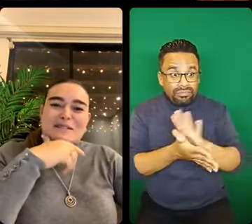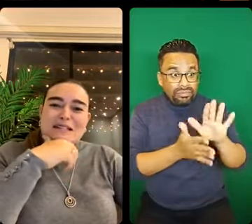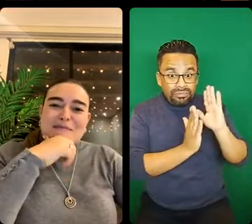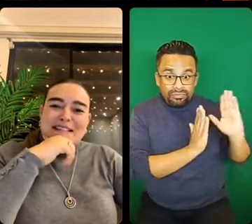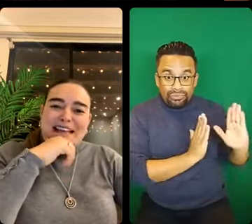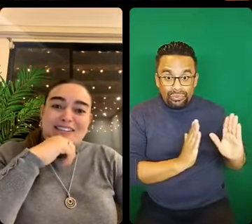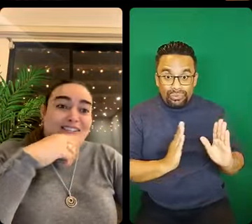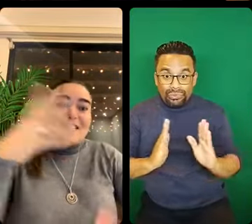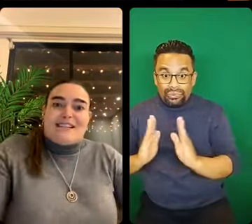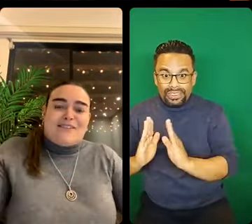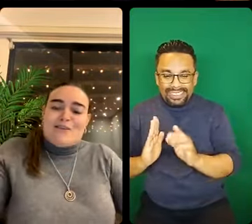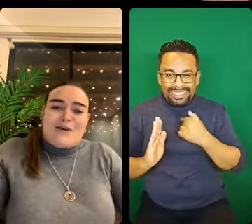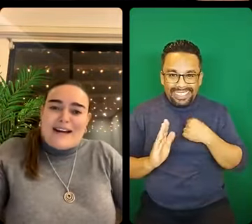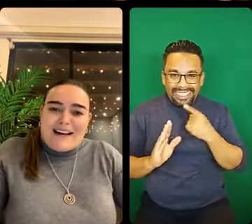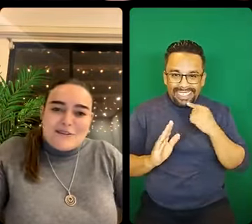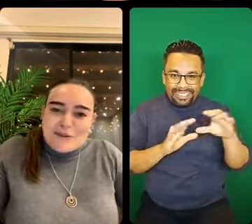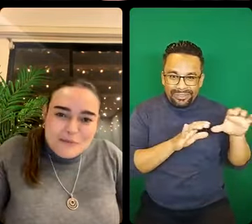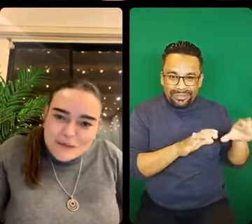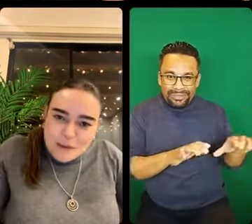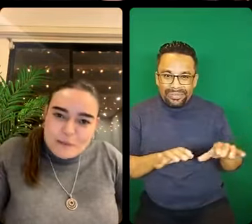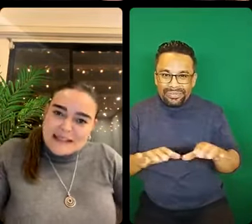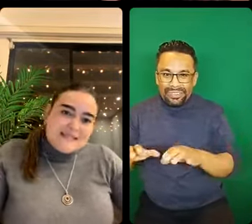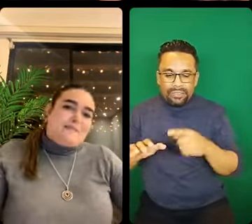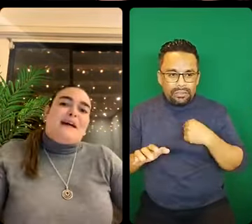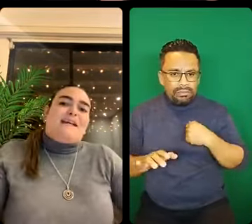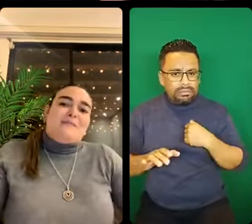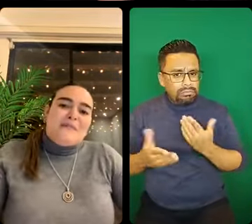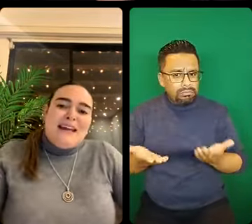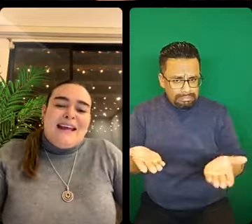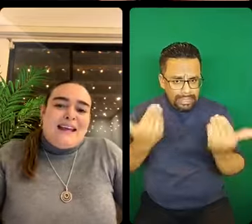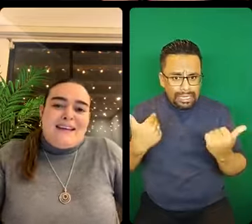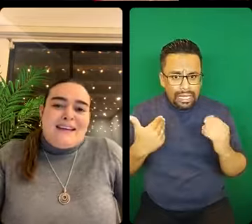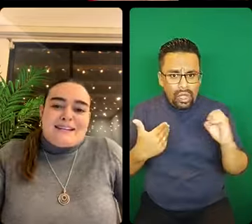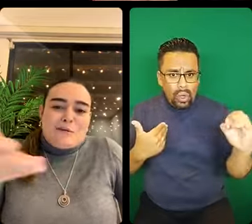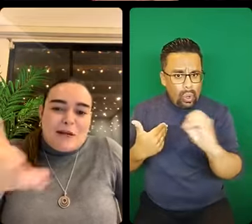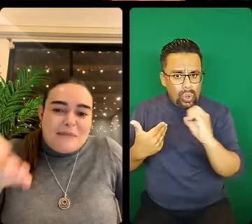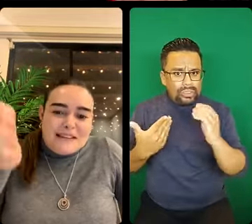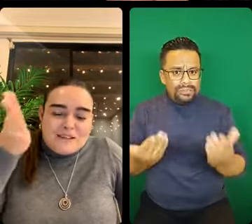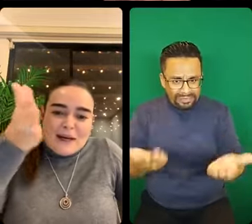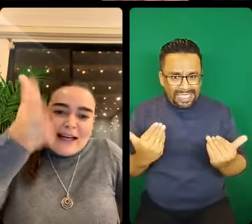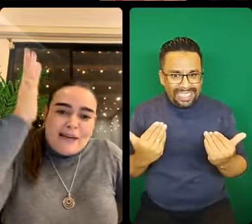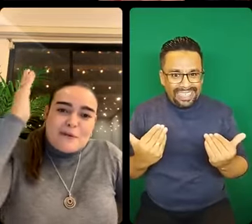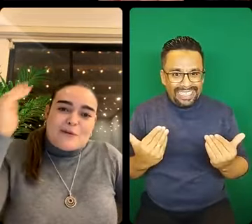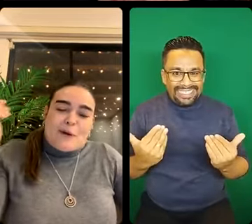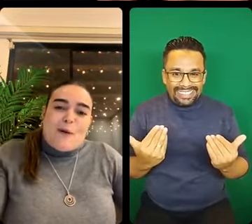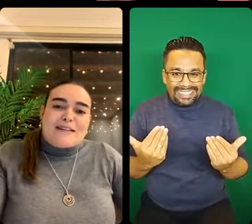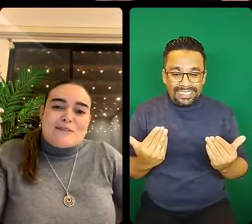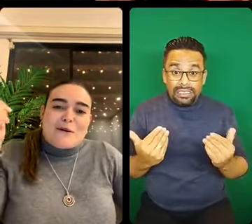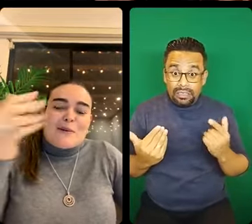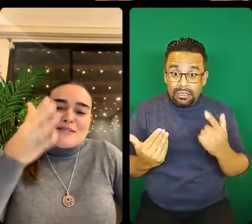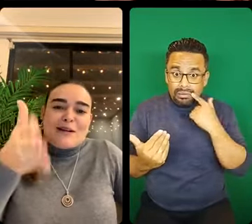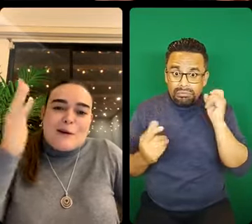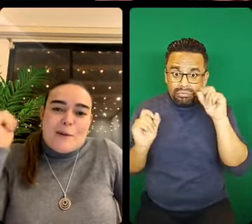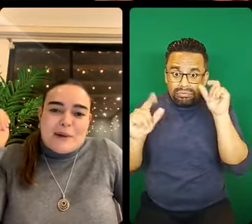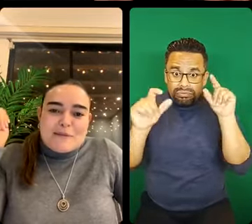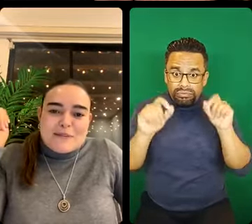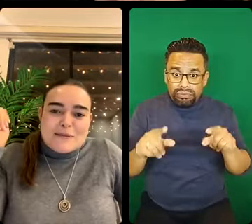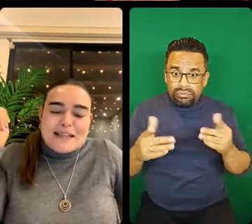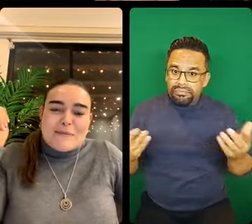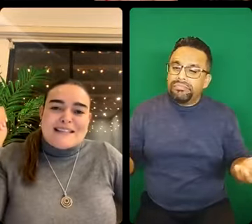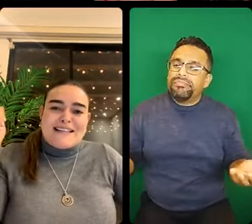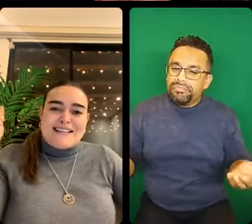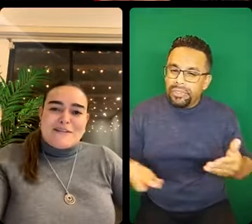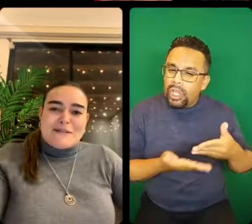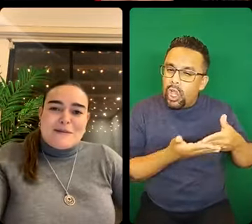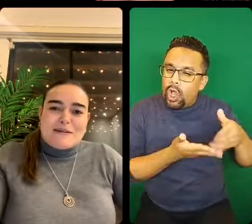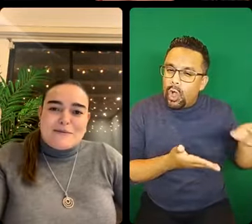también que ustedes pasaron donde decían, no, acá los hombres pueden participar. Y seguramente yo acá le pregunto, ¿a cuántos hombres no le compran muchas veces